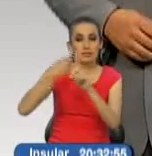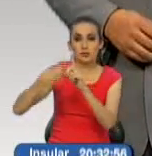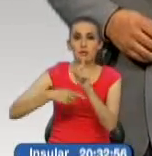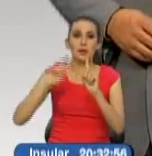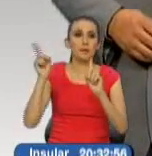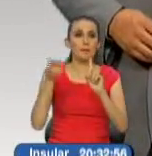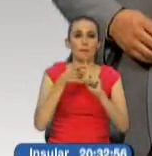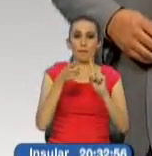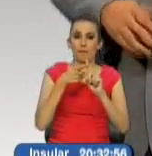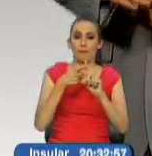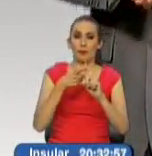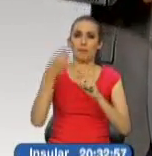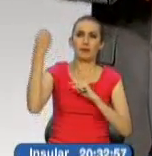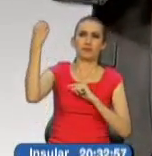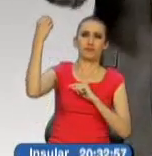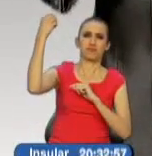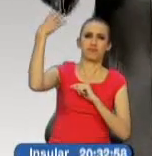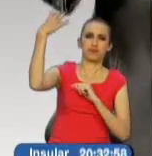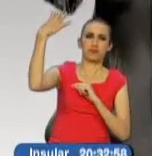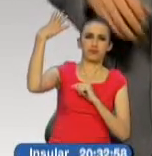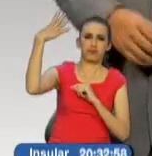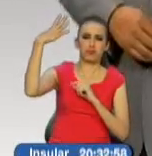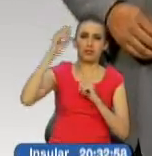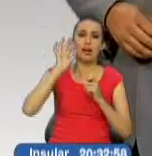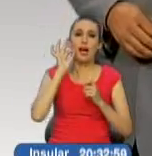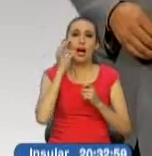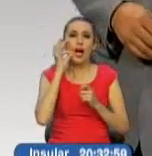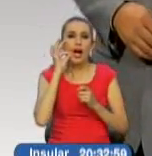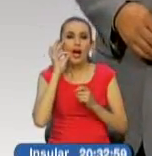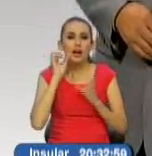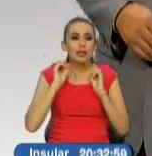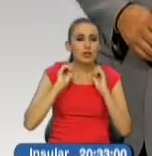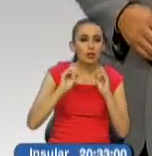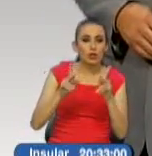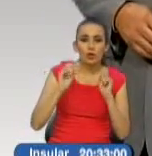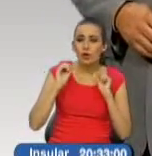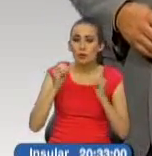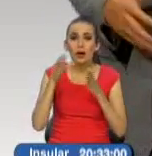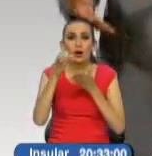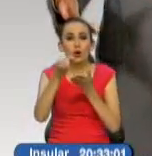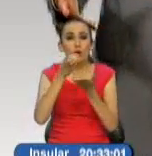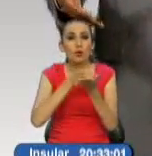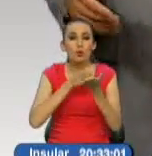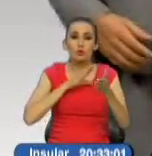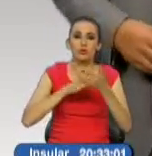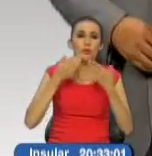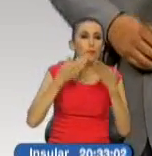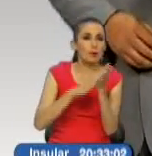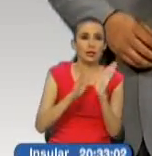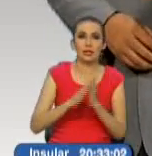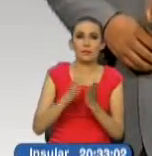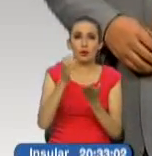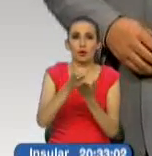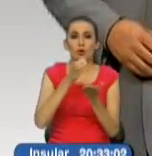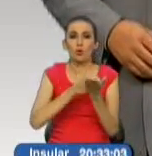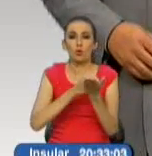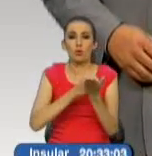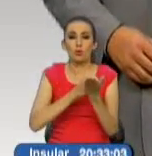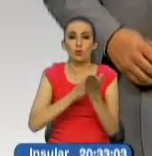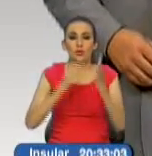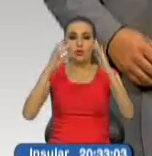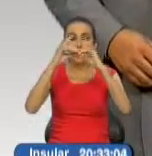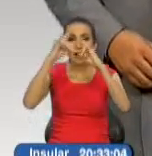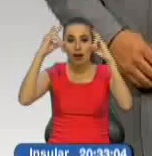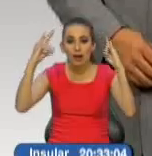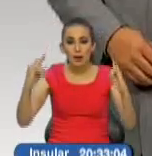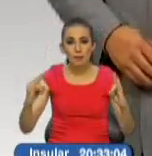debemos decir que este verano se presenta rico en alternativas y oportunidades de cursos para sus hijos. Así, por ejemplo, tenemos los llamados